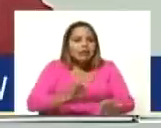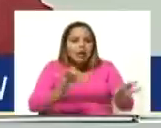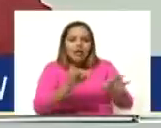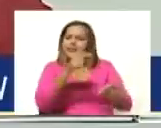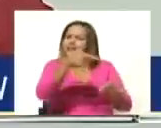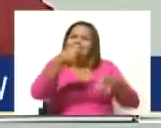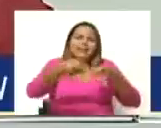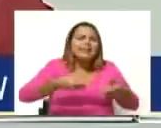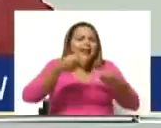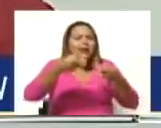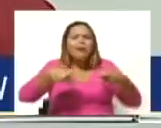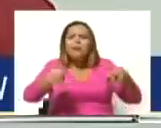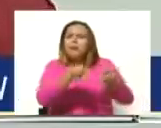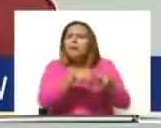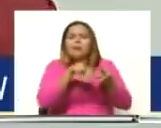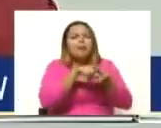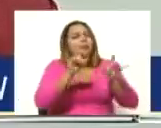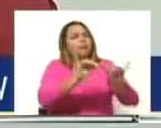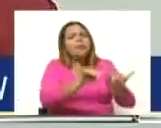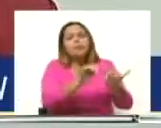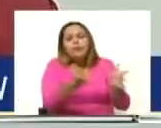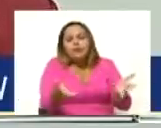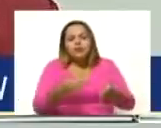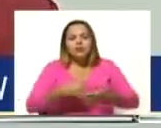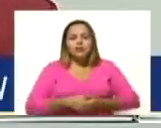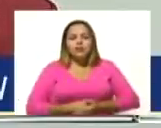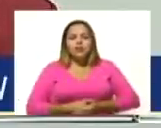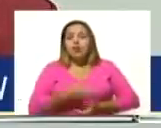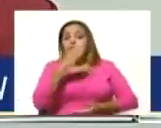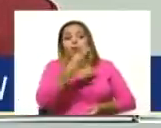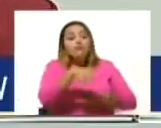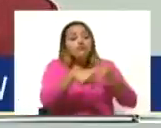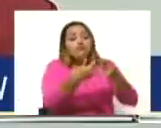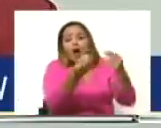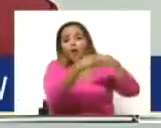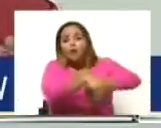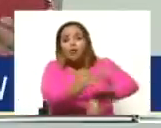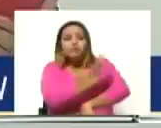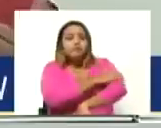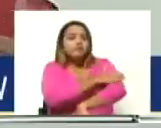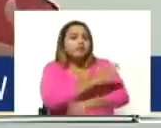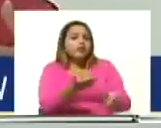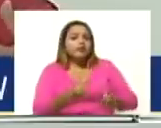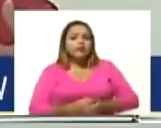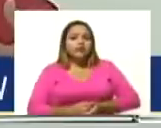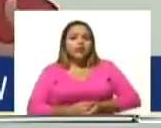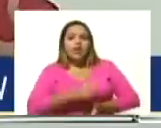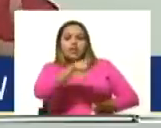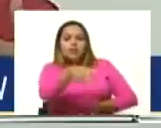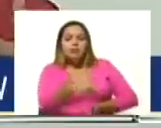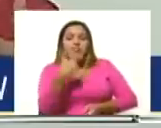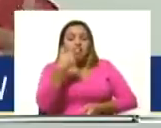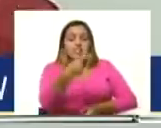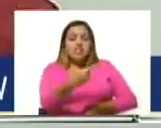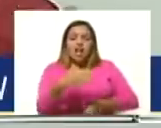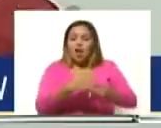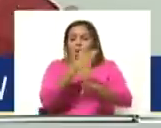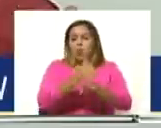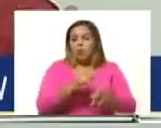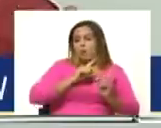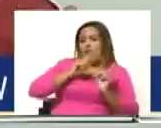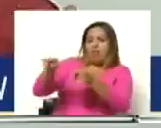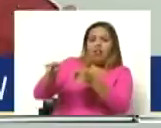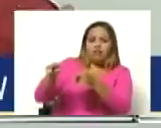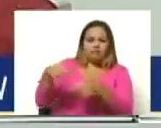ser. Así va a ser, no se van a poner de acuerdo. Al final van a terminar echándonos la culpa a